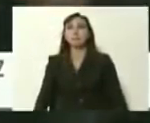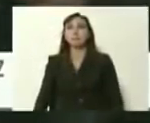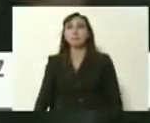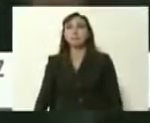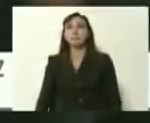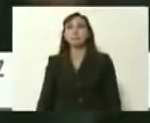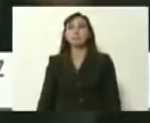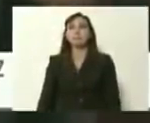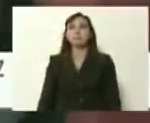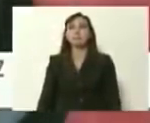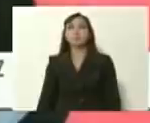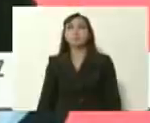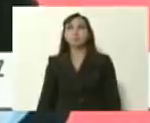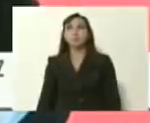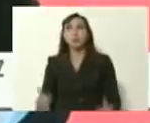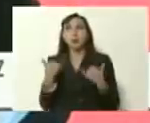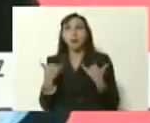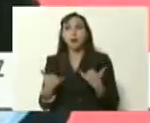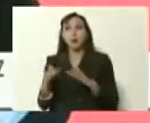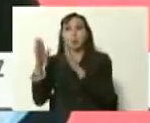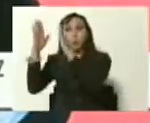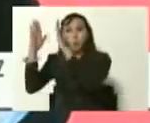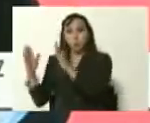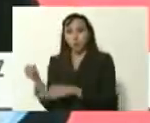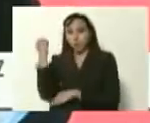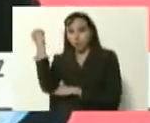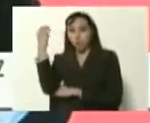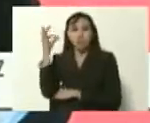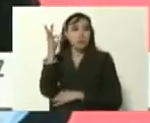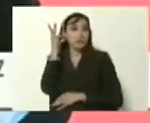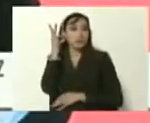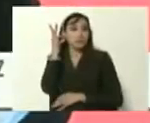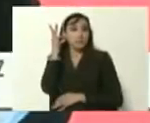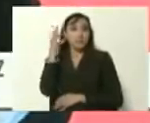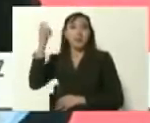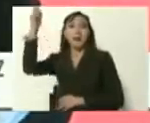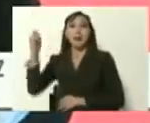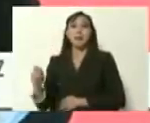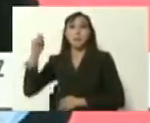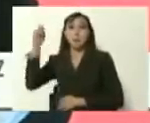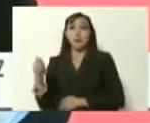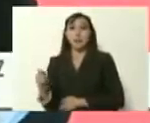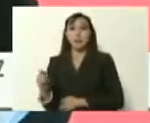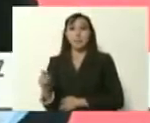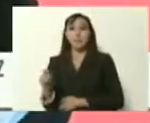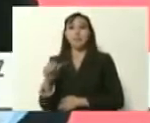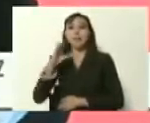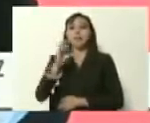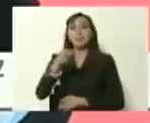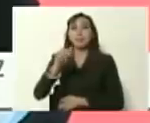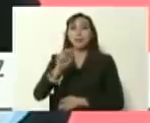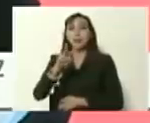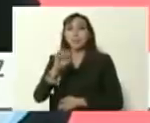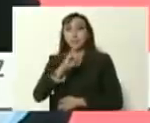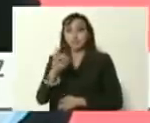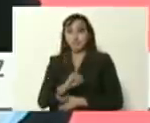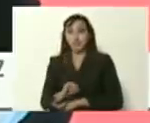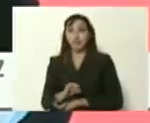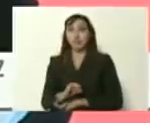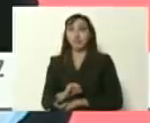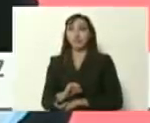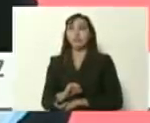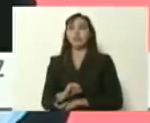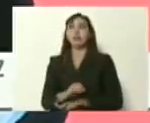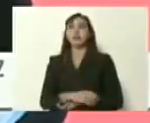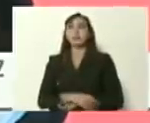Dejo en el derecho de palabra a la diputada María Carolina Chávez, mejor conocida como Carola